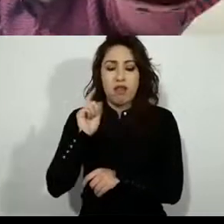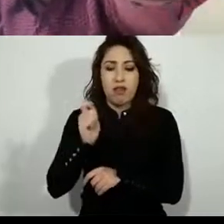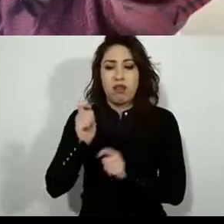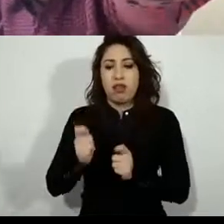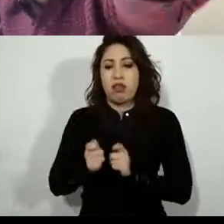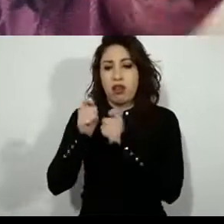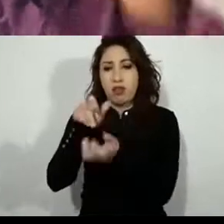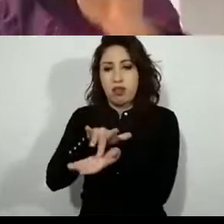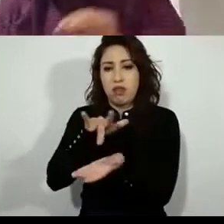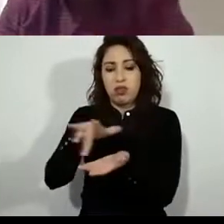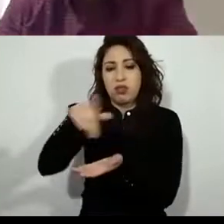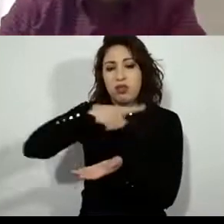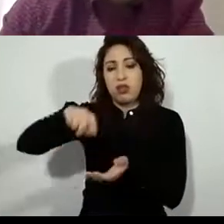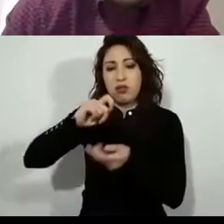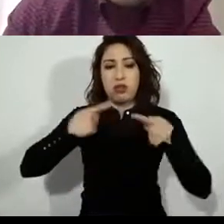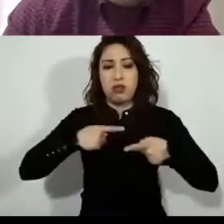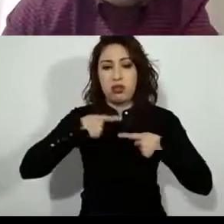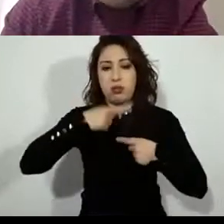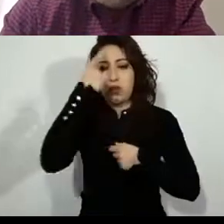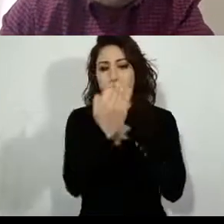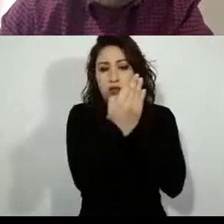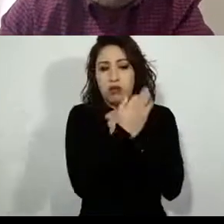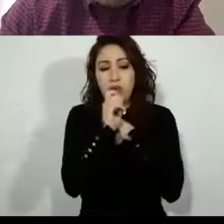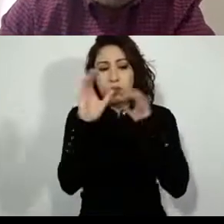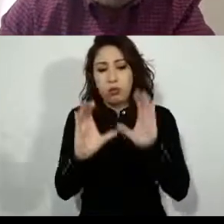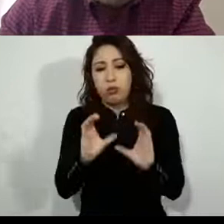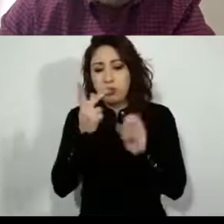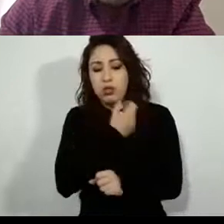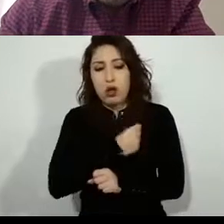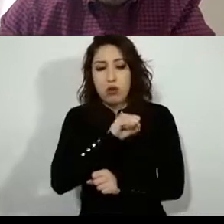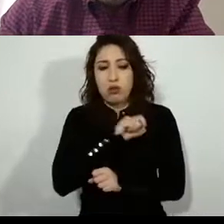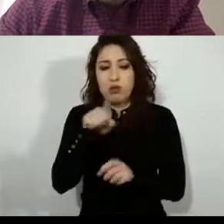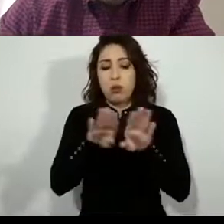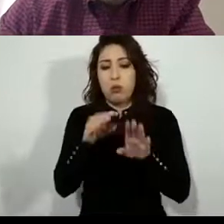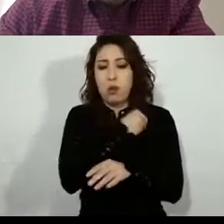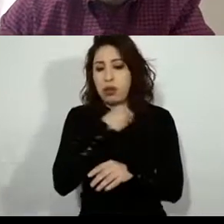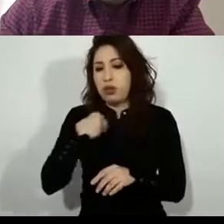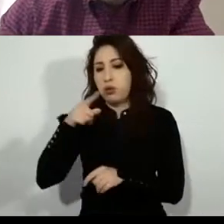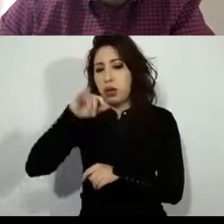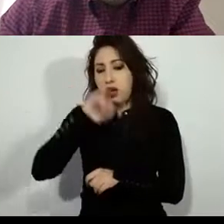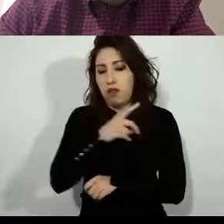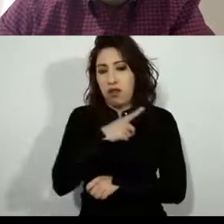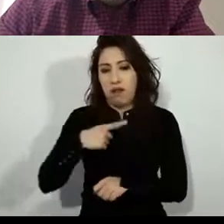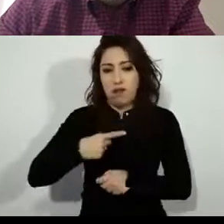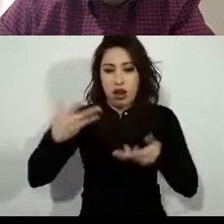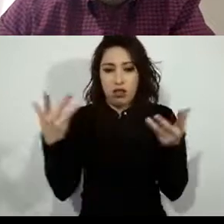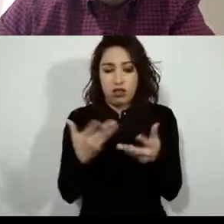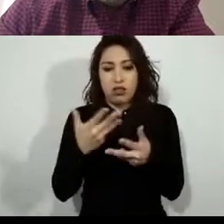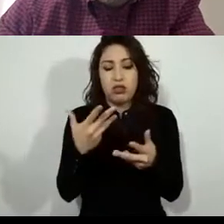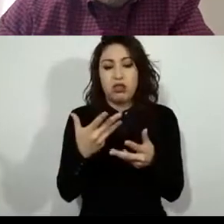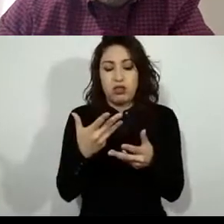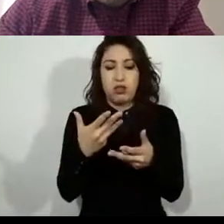prestación, en realidad es una obligación por parte de los patrones otorgar el equipo